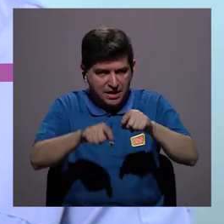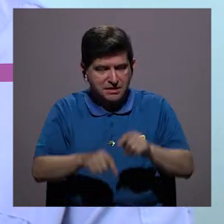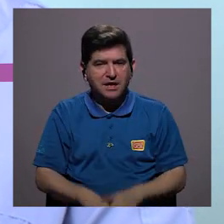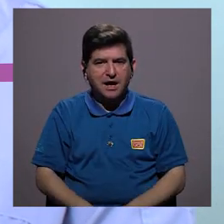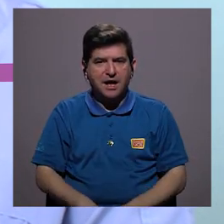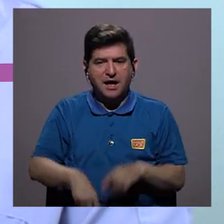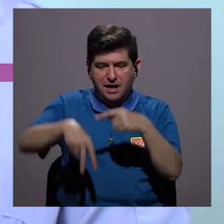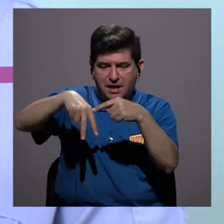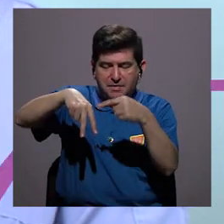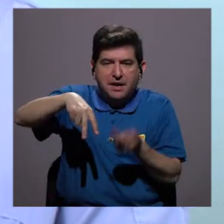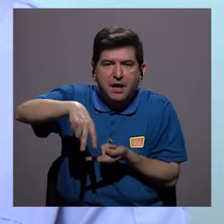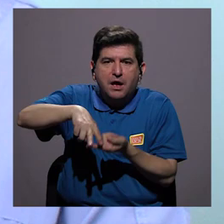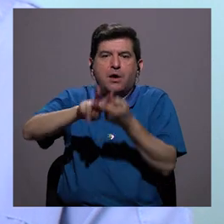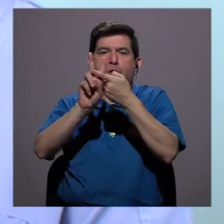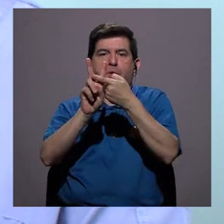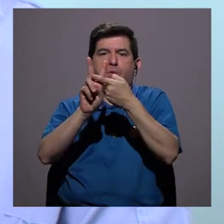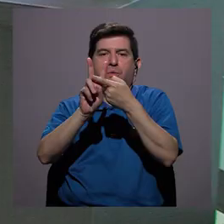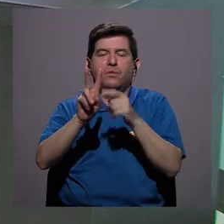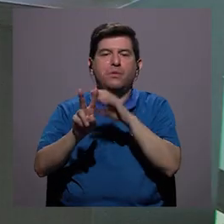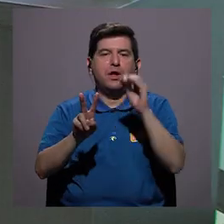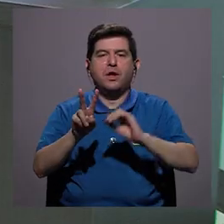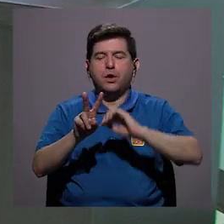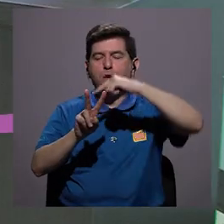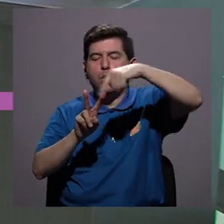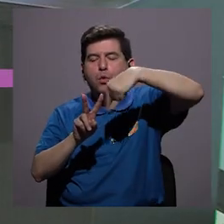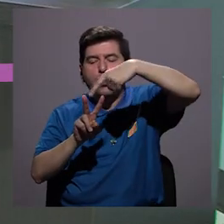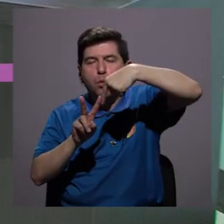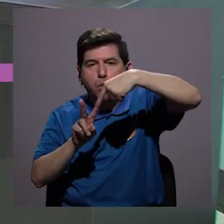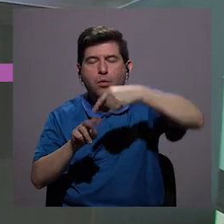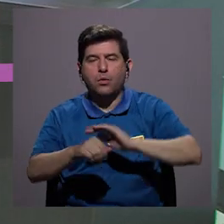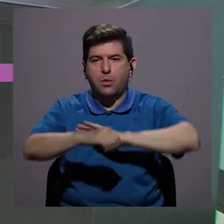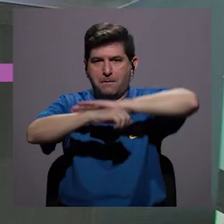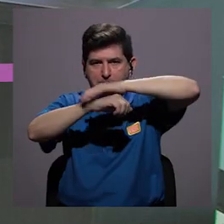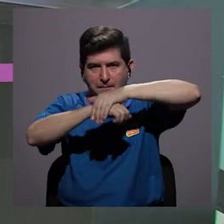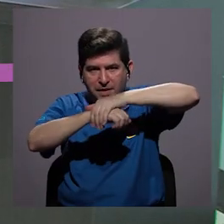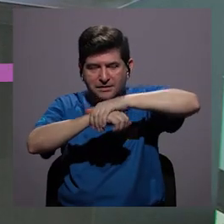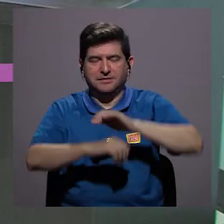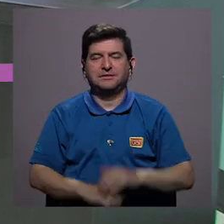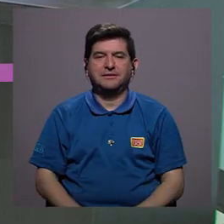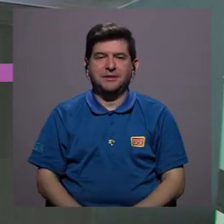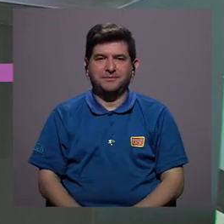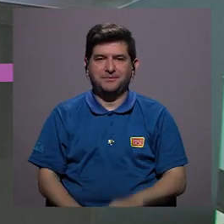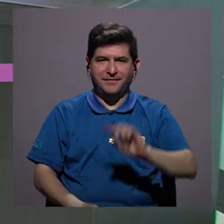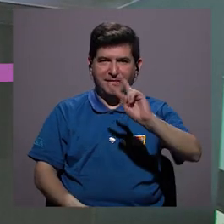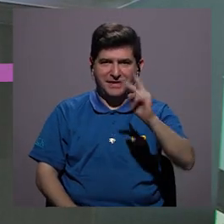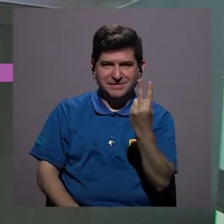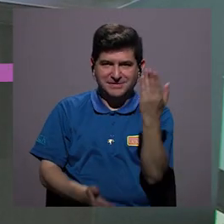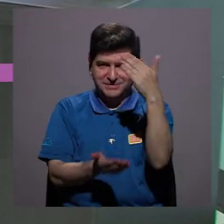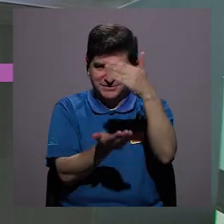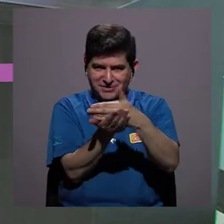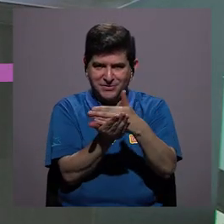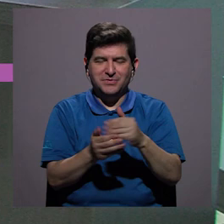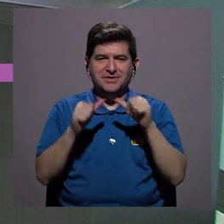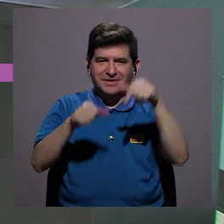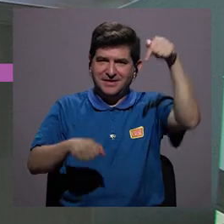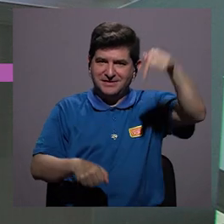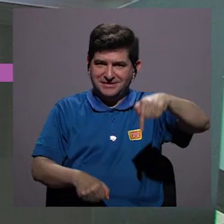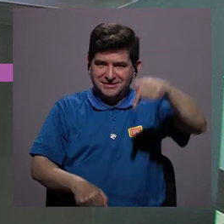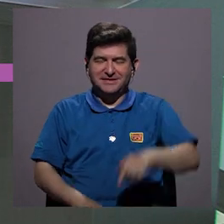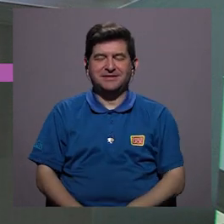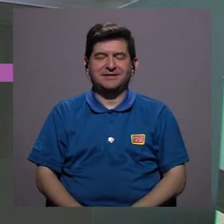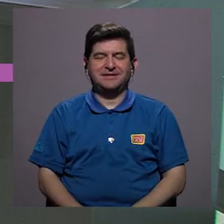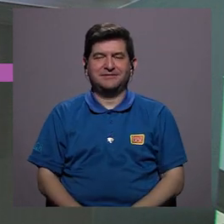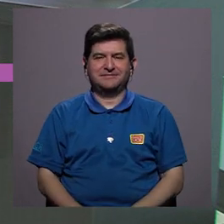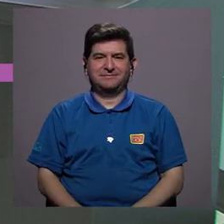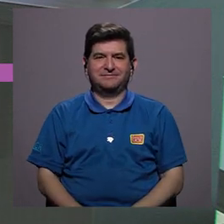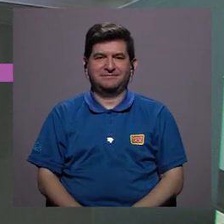inmediatamente ocurre eso, pierna en alto, okay. Y vendaje. Bueno, doctor, es momento de hacer una segunda pausa. Quédese